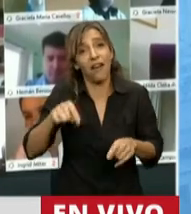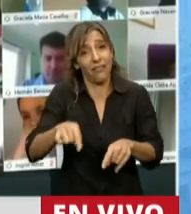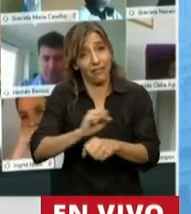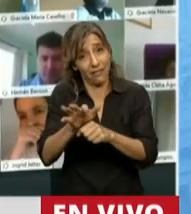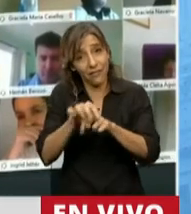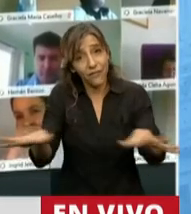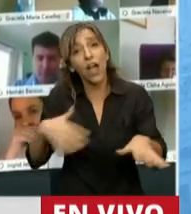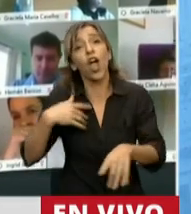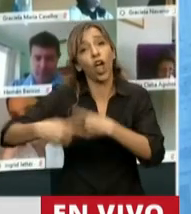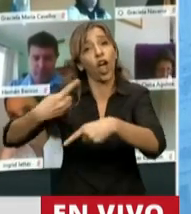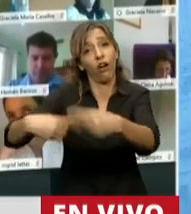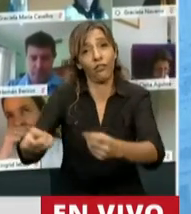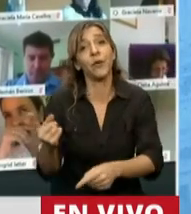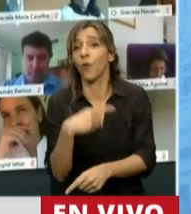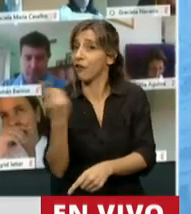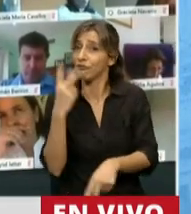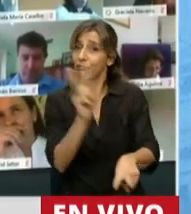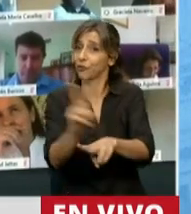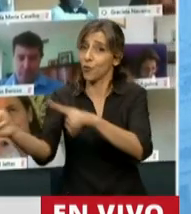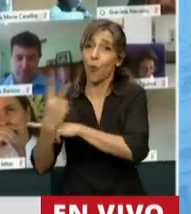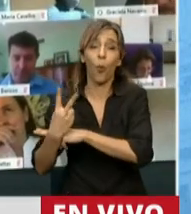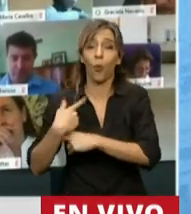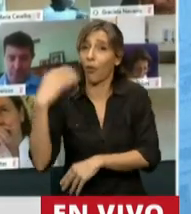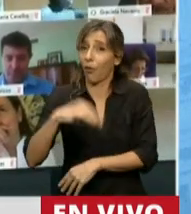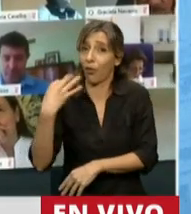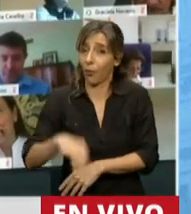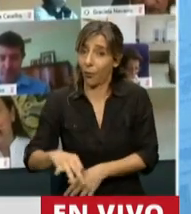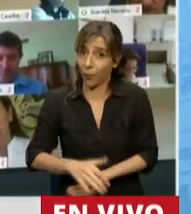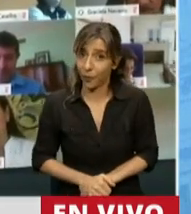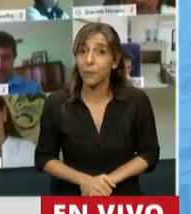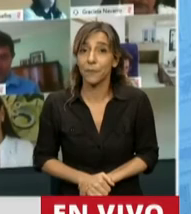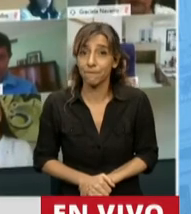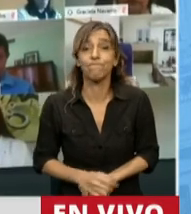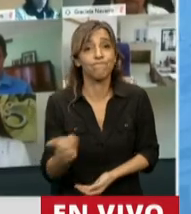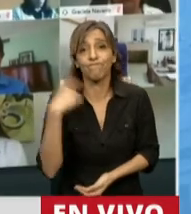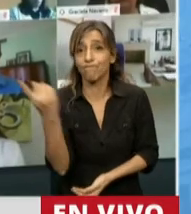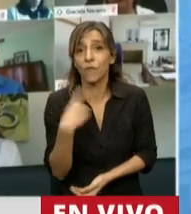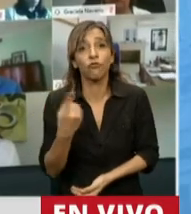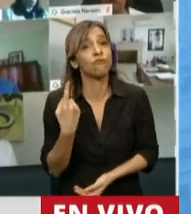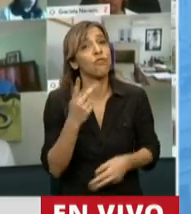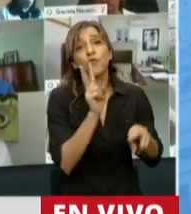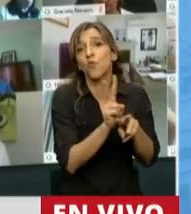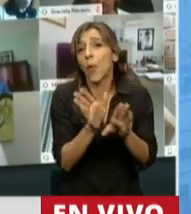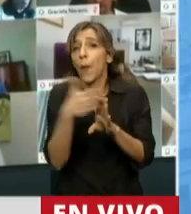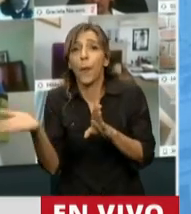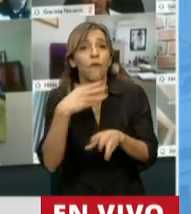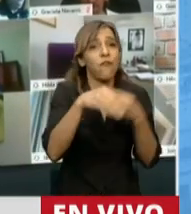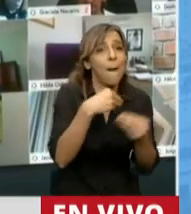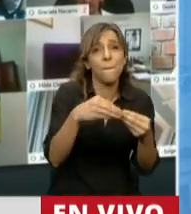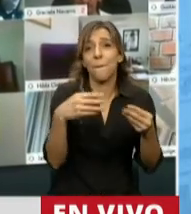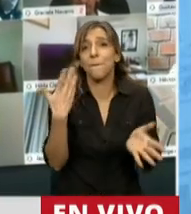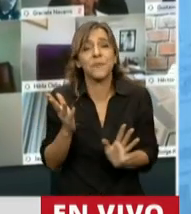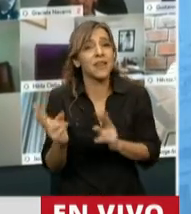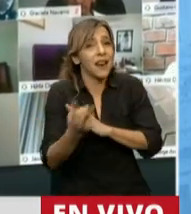terminó y que tenemos que seguir cuidándonos entre todos y todas, que tenemos que seguir cuidando a nuestros vecinos, a nuestros familiares